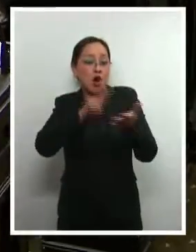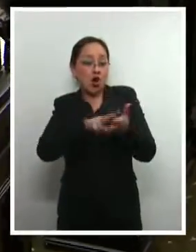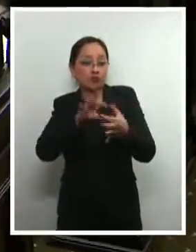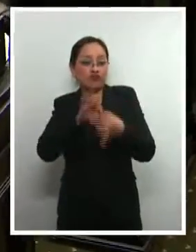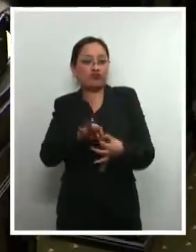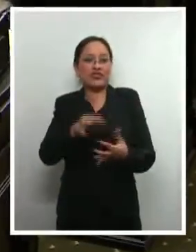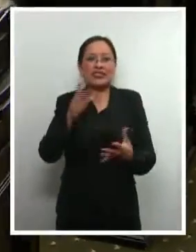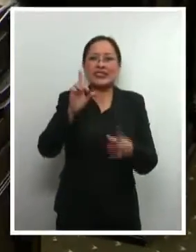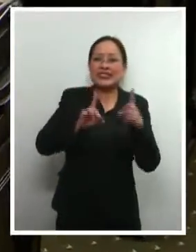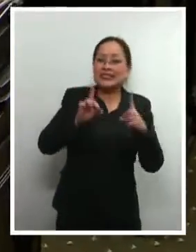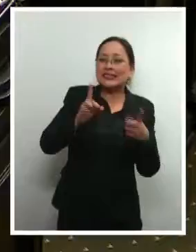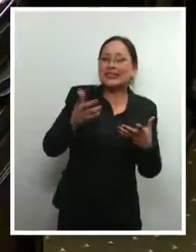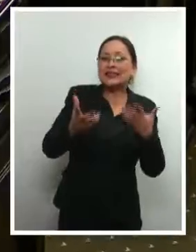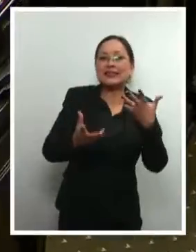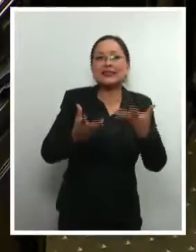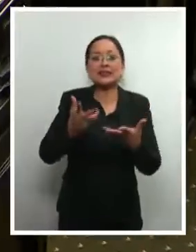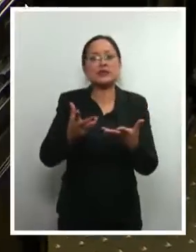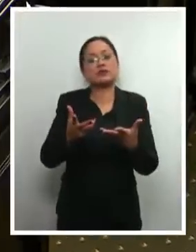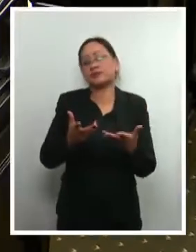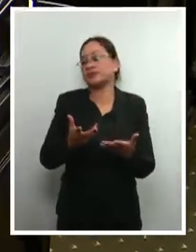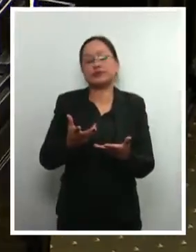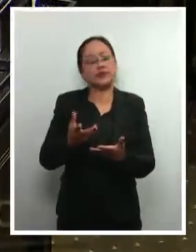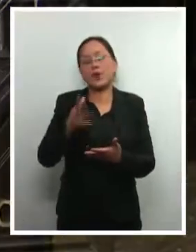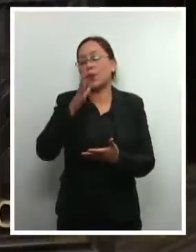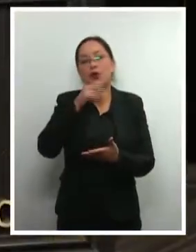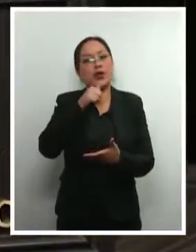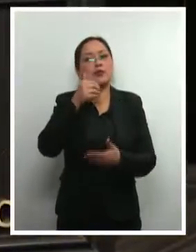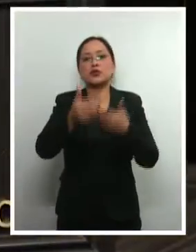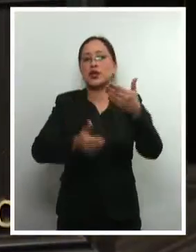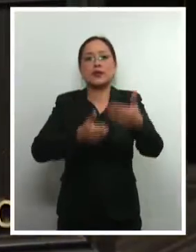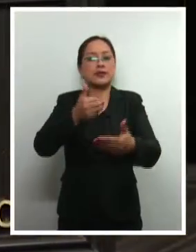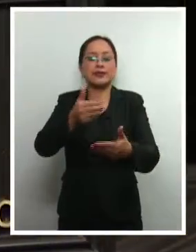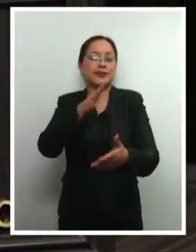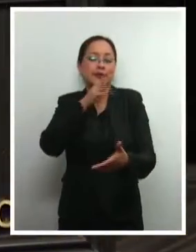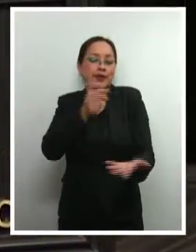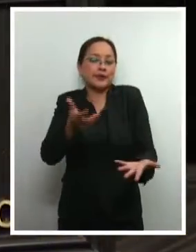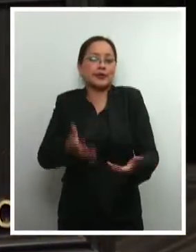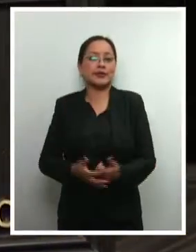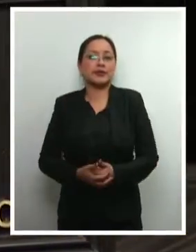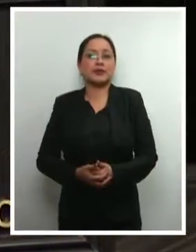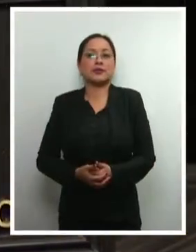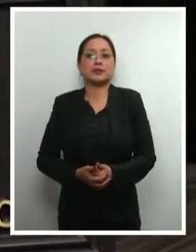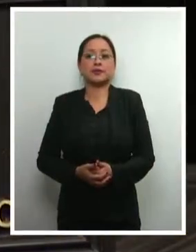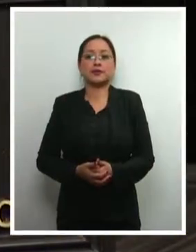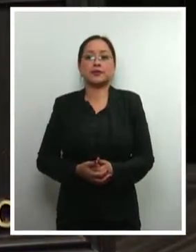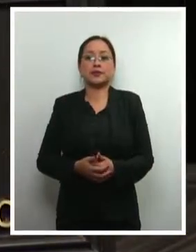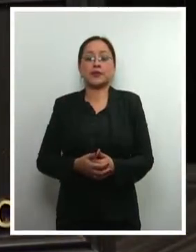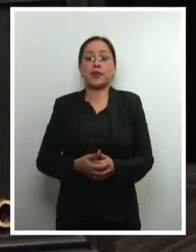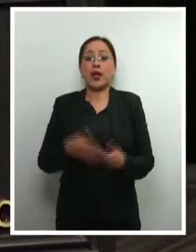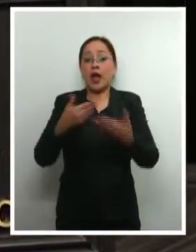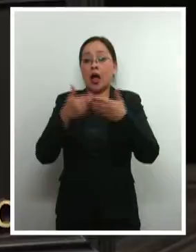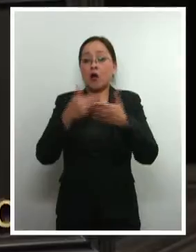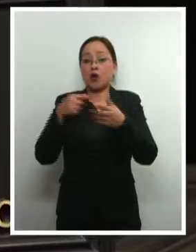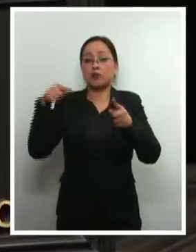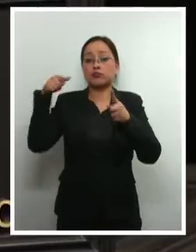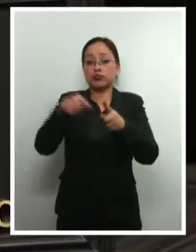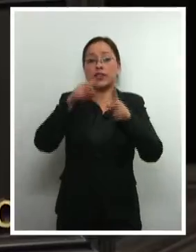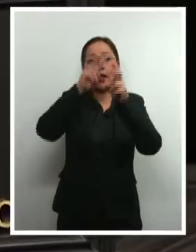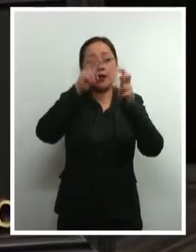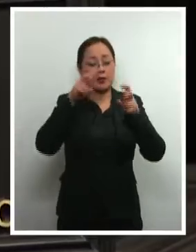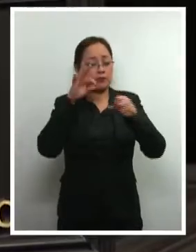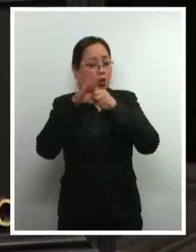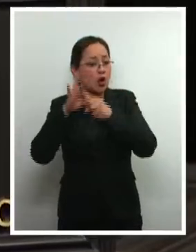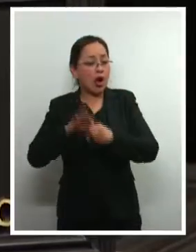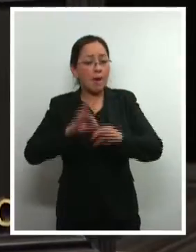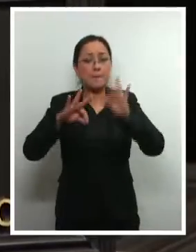valores, ya no se puede transigir. Los contenidos hasta hoy votados